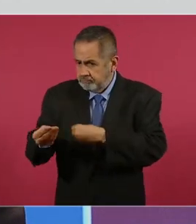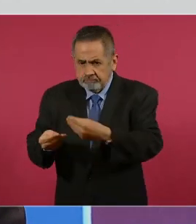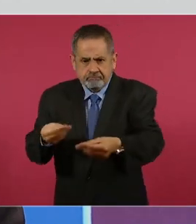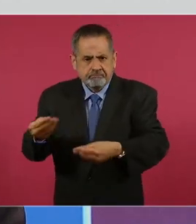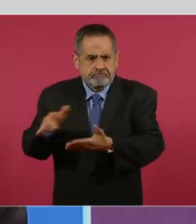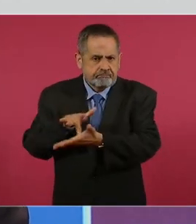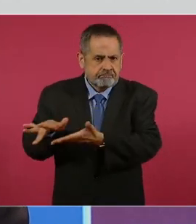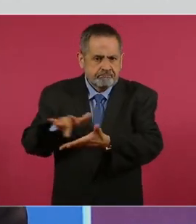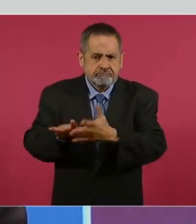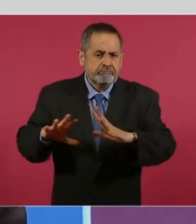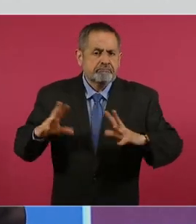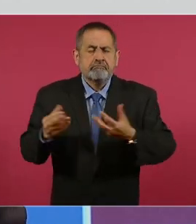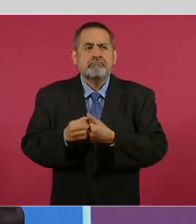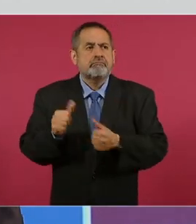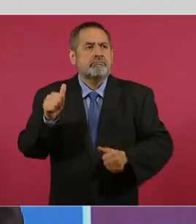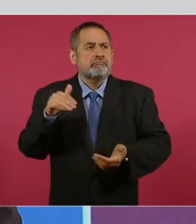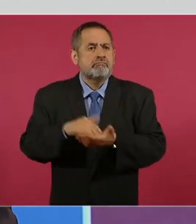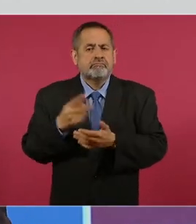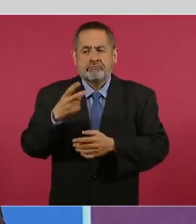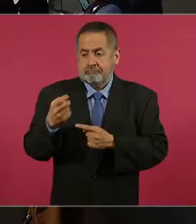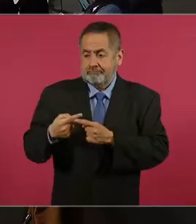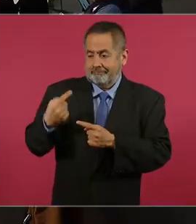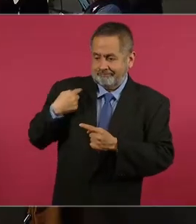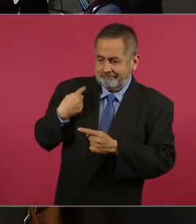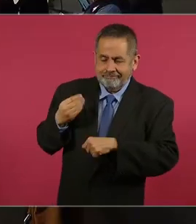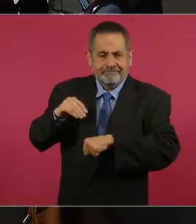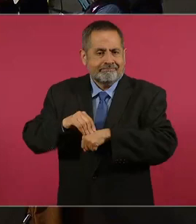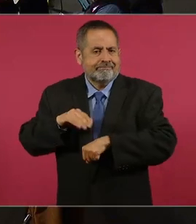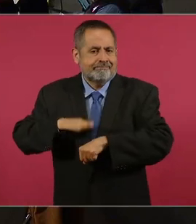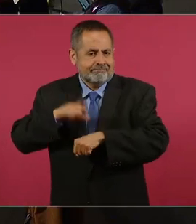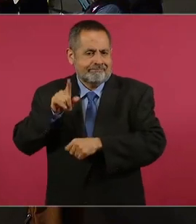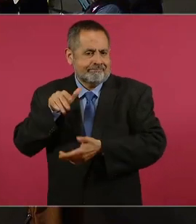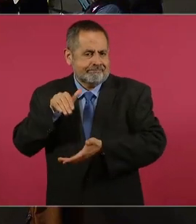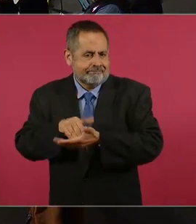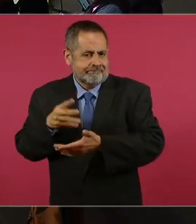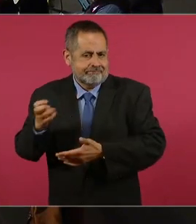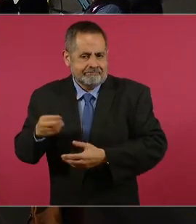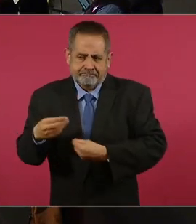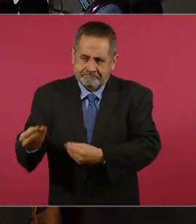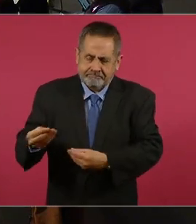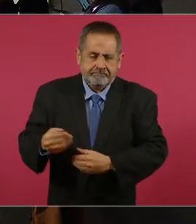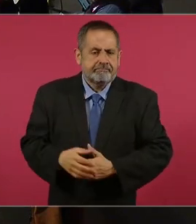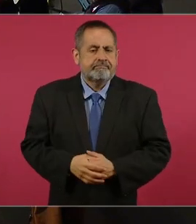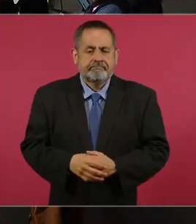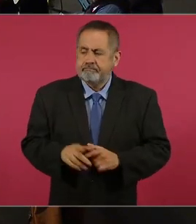los 6,200 del año pasado. Es cuanto. Gracias.